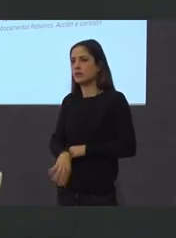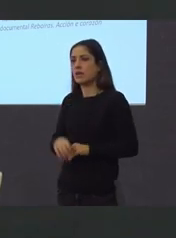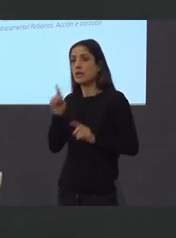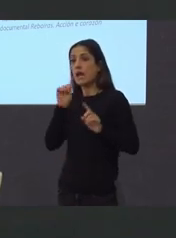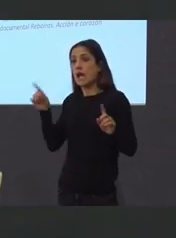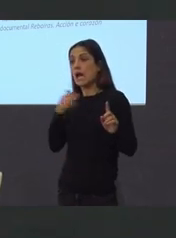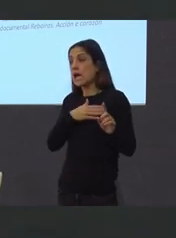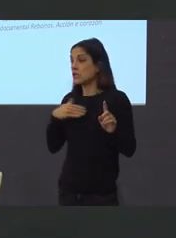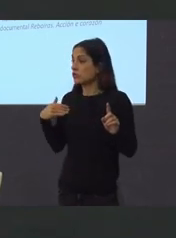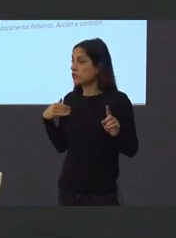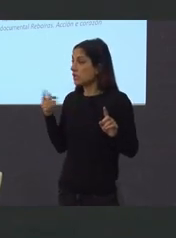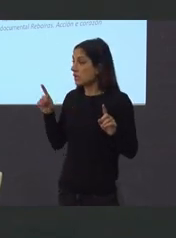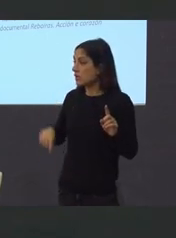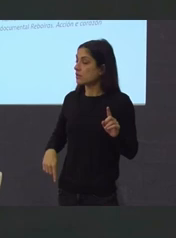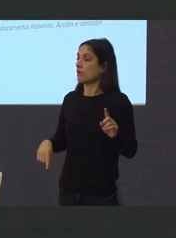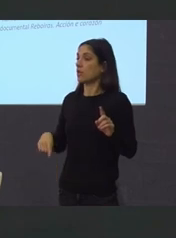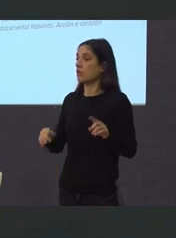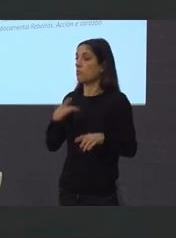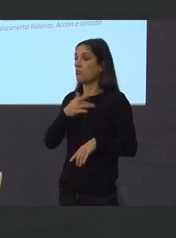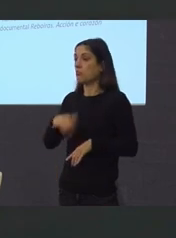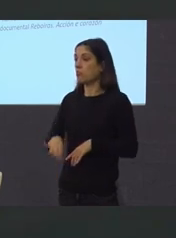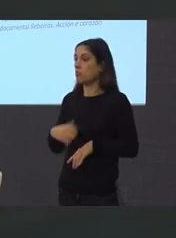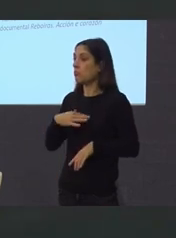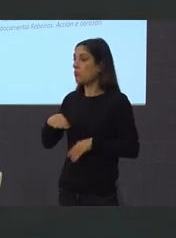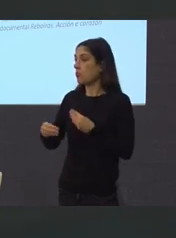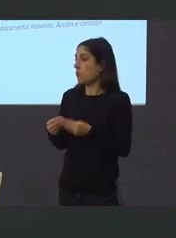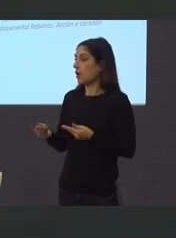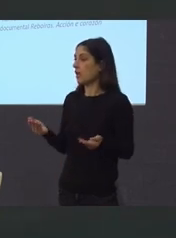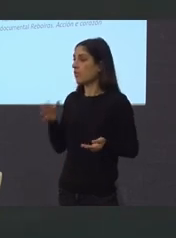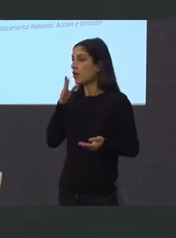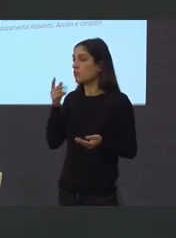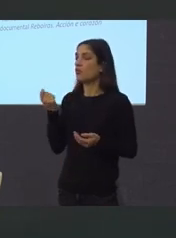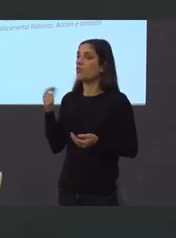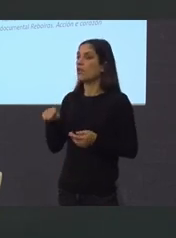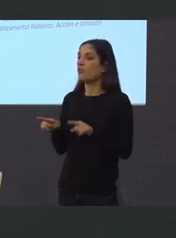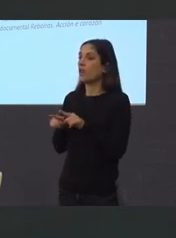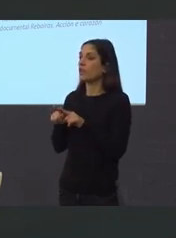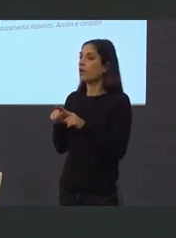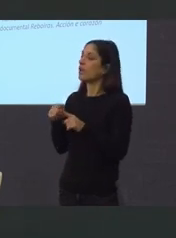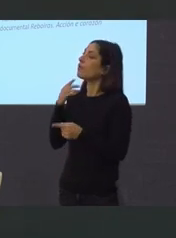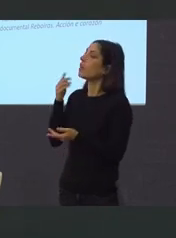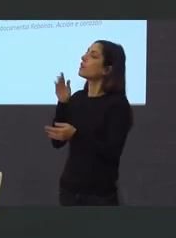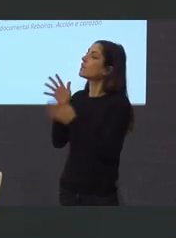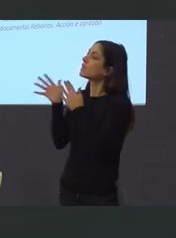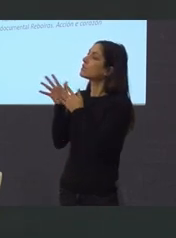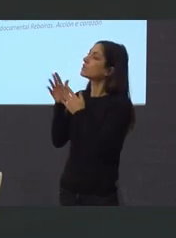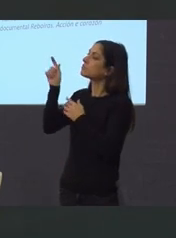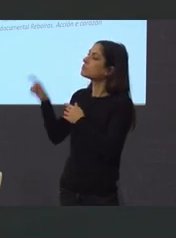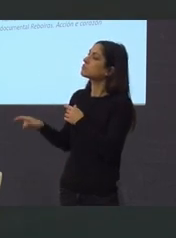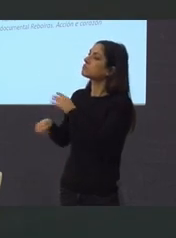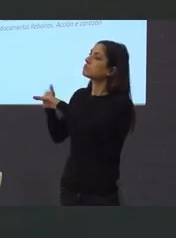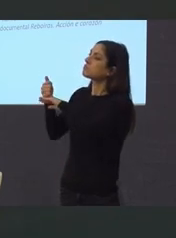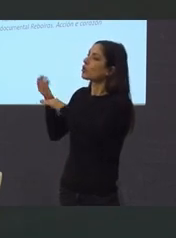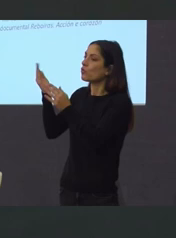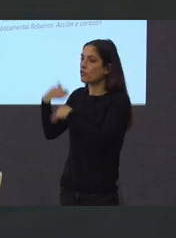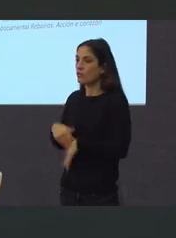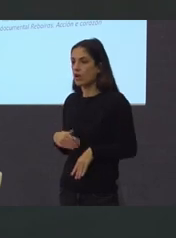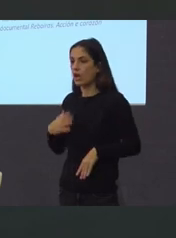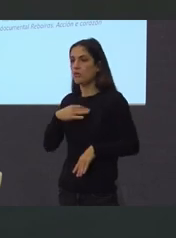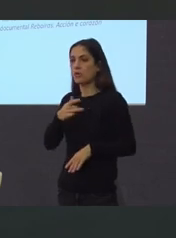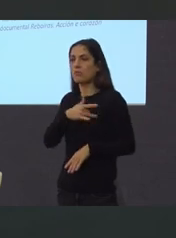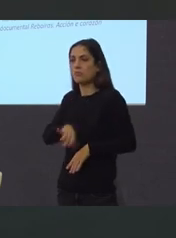facelo porque non teria que dar contas a ninguén. Para que estas cousas cambien, esperemos, non?